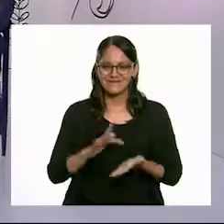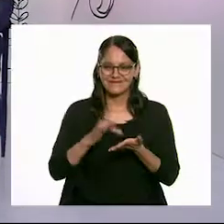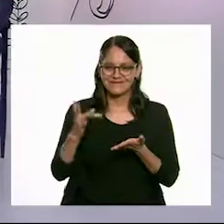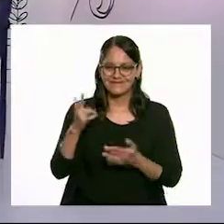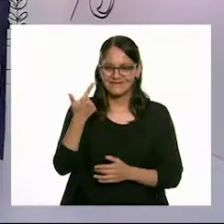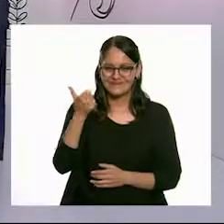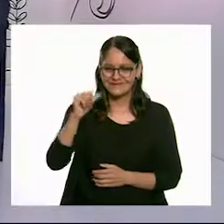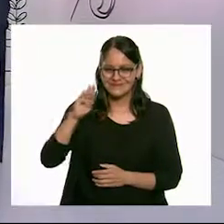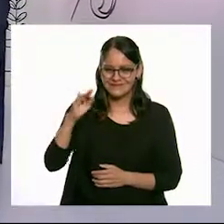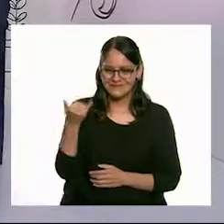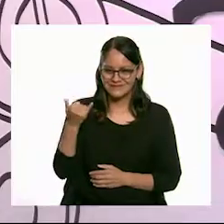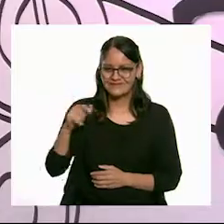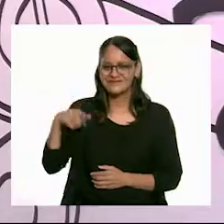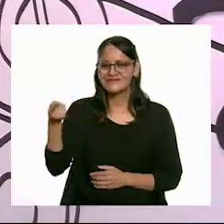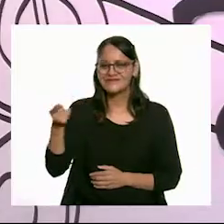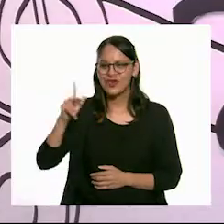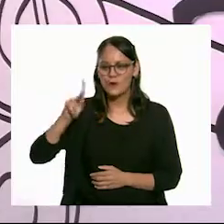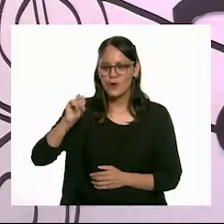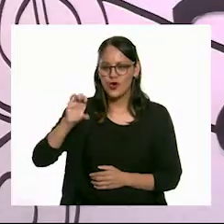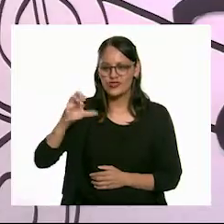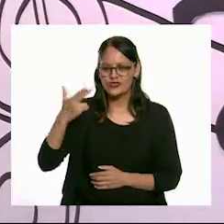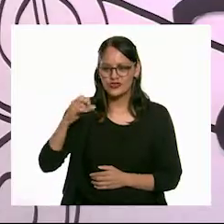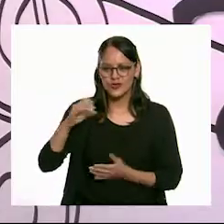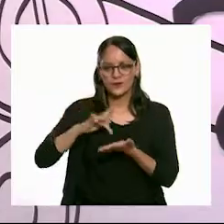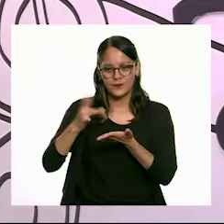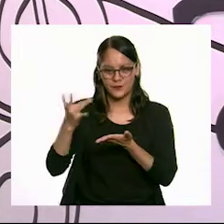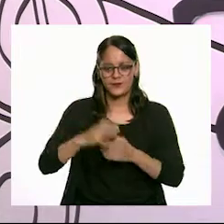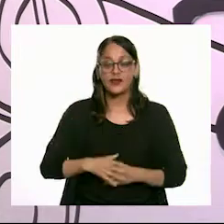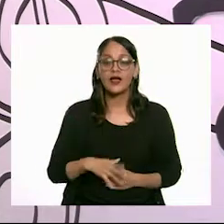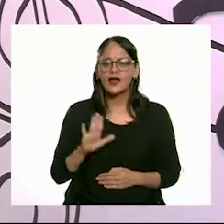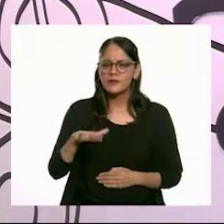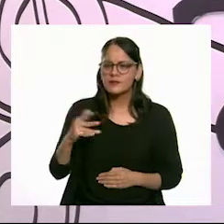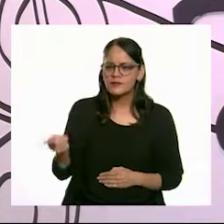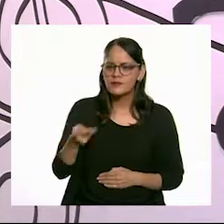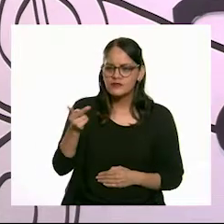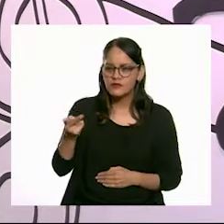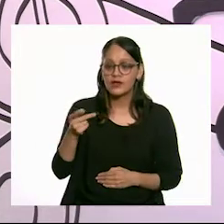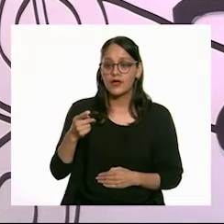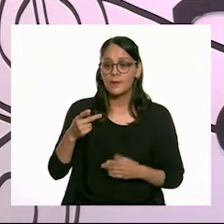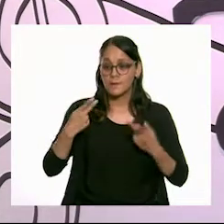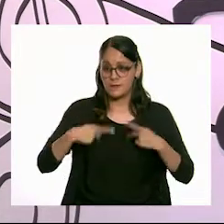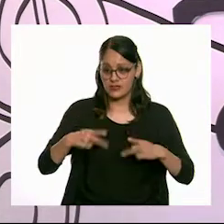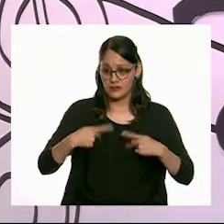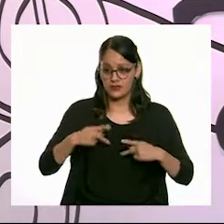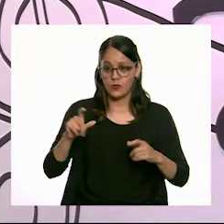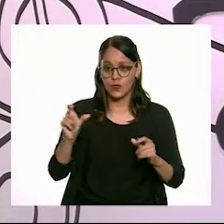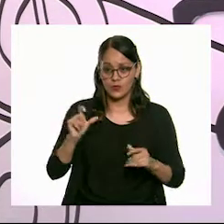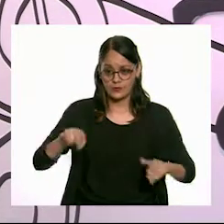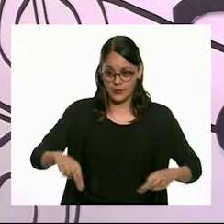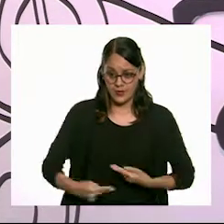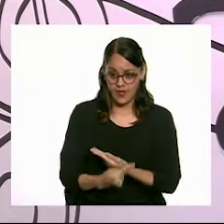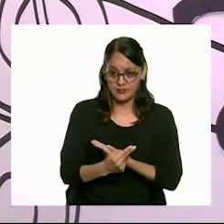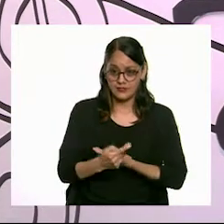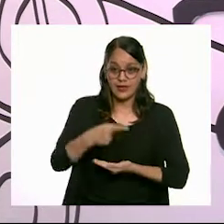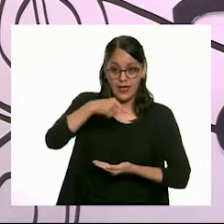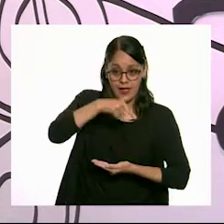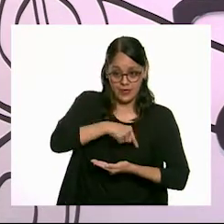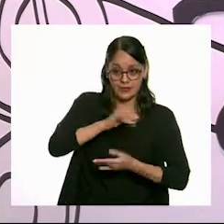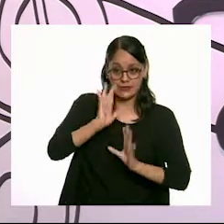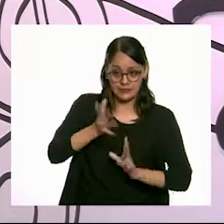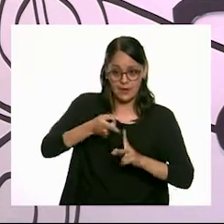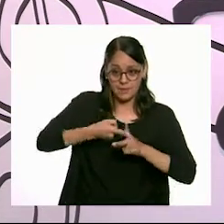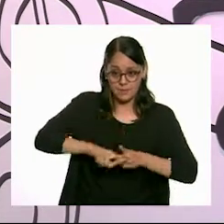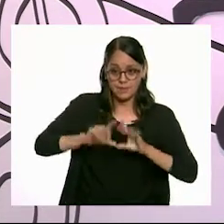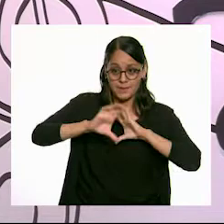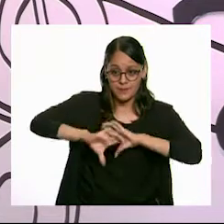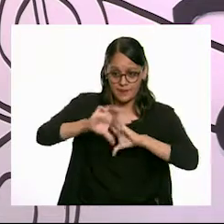Gaby y Poncho. Oye, Vero, otra pregunta que tengo para hacerte. Dime. ¿La gente tiene que nacer ya cantando, es decir, con la capacidad de cantar,